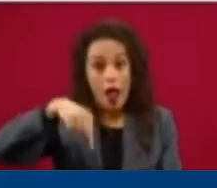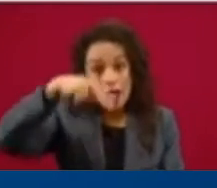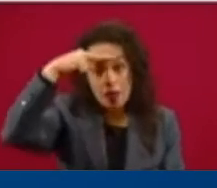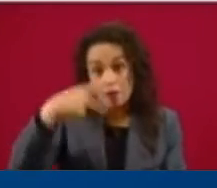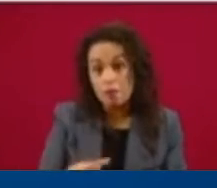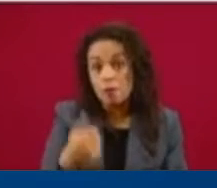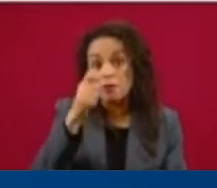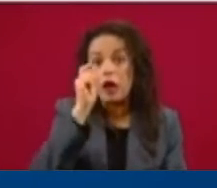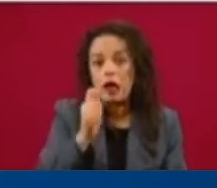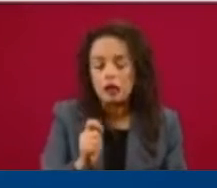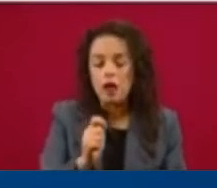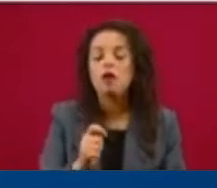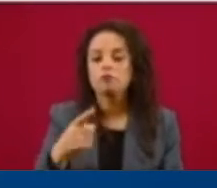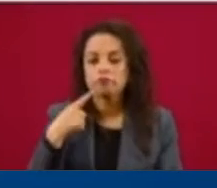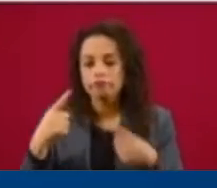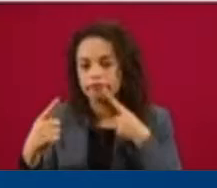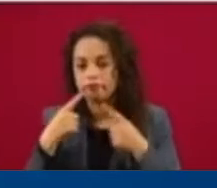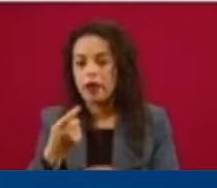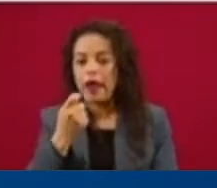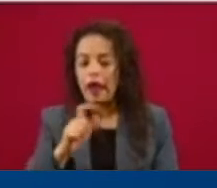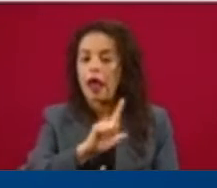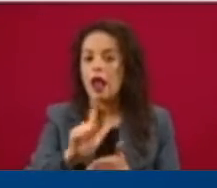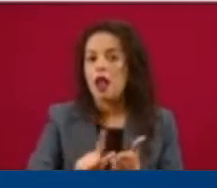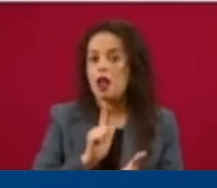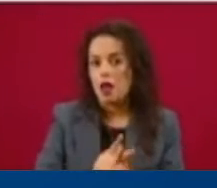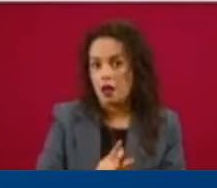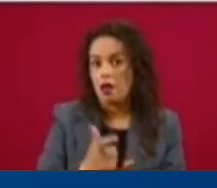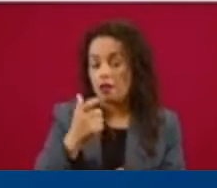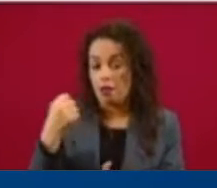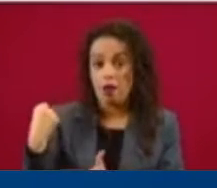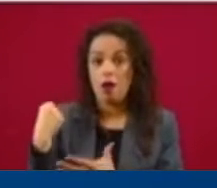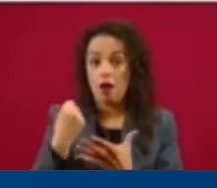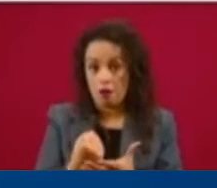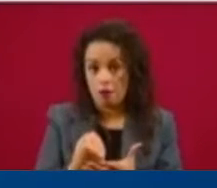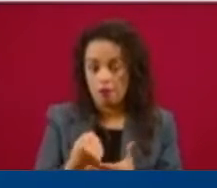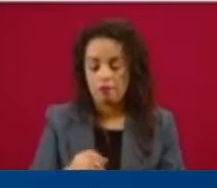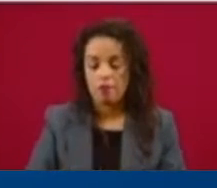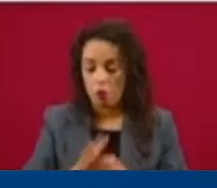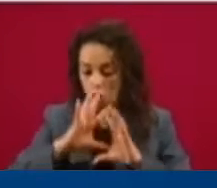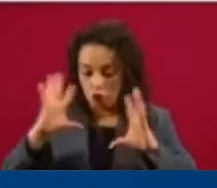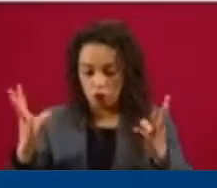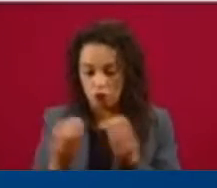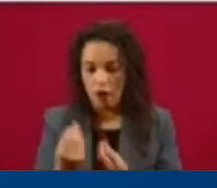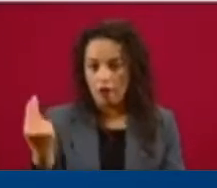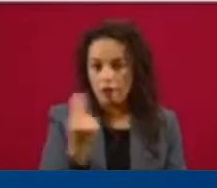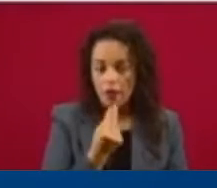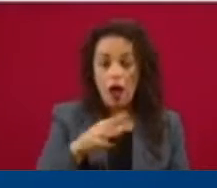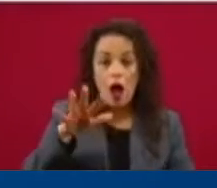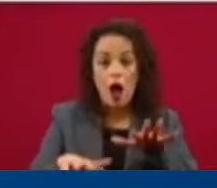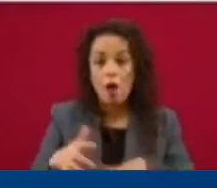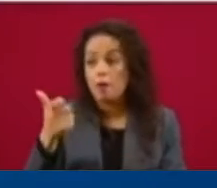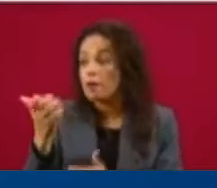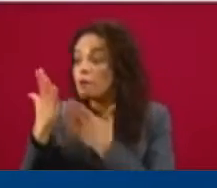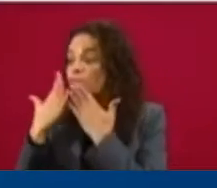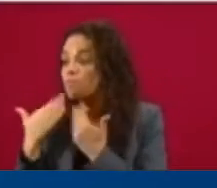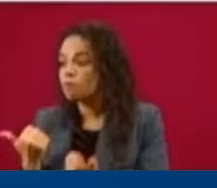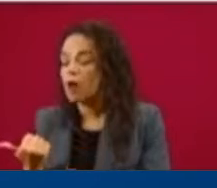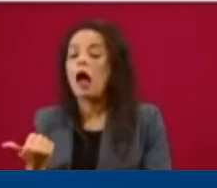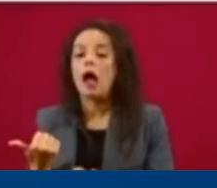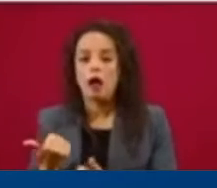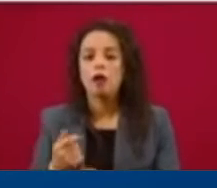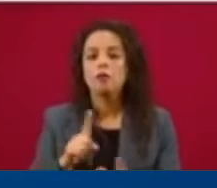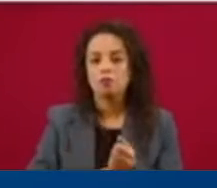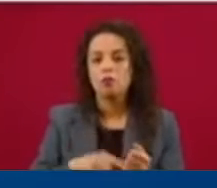y en su mayoría más profundas sus consecuencias se superan una tras otra dejando atrás un sinnúmero de damnificados